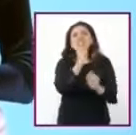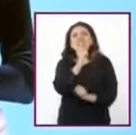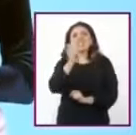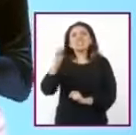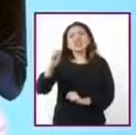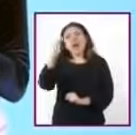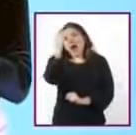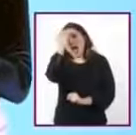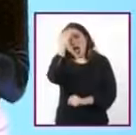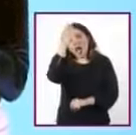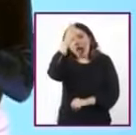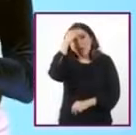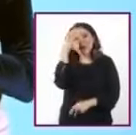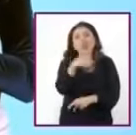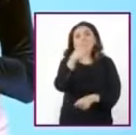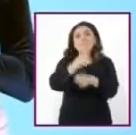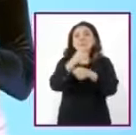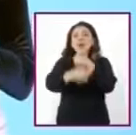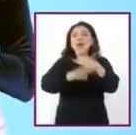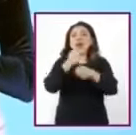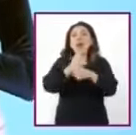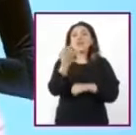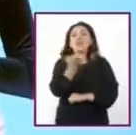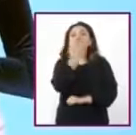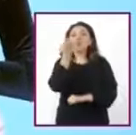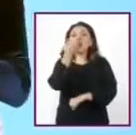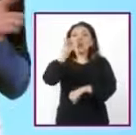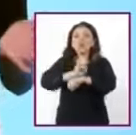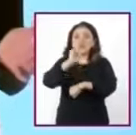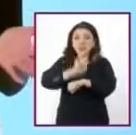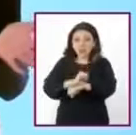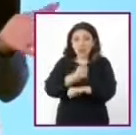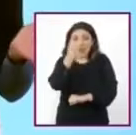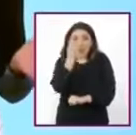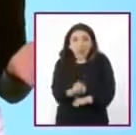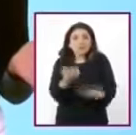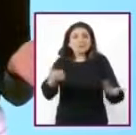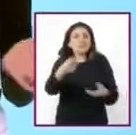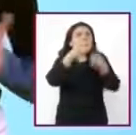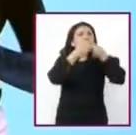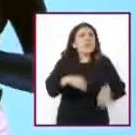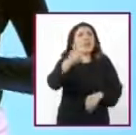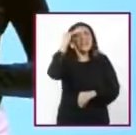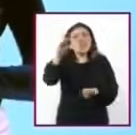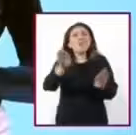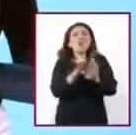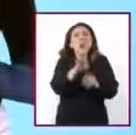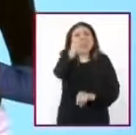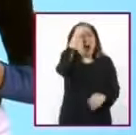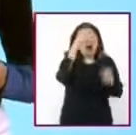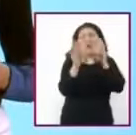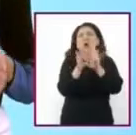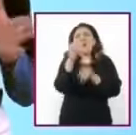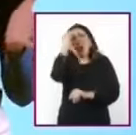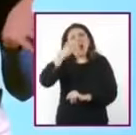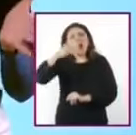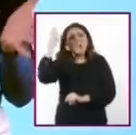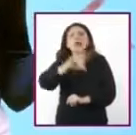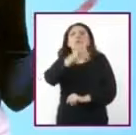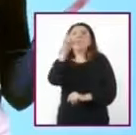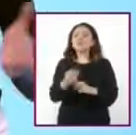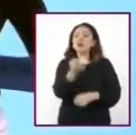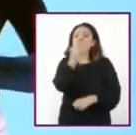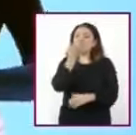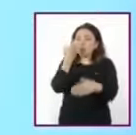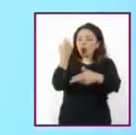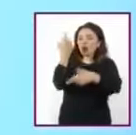contenidos de las asignaturas y áreas del primer grado de la educación secundaria y así no pierdan el ritmo de aprendizaje mientras regresan a sus